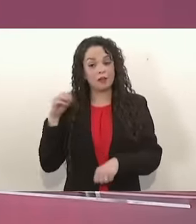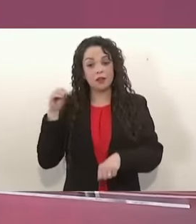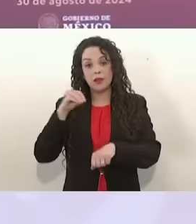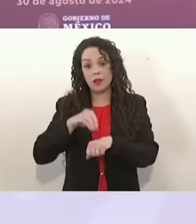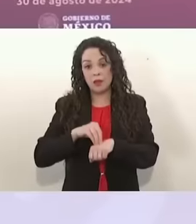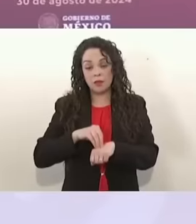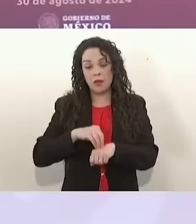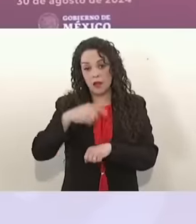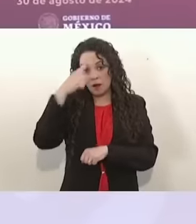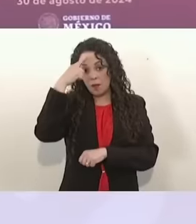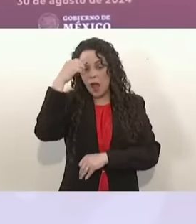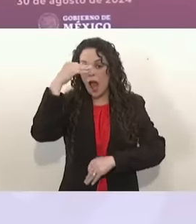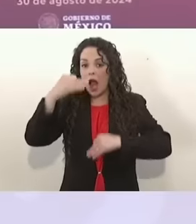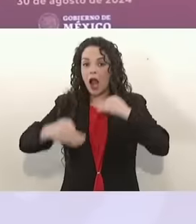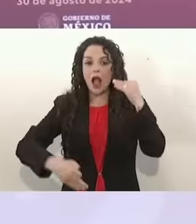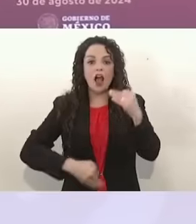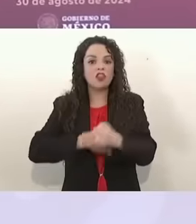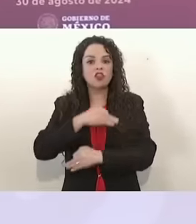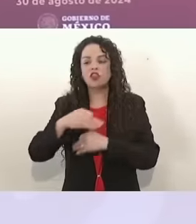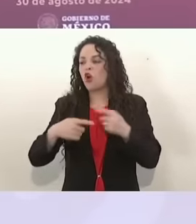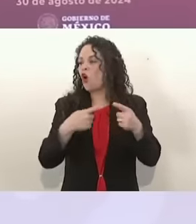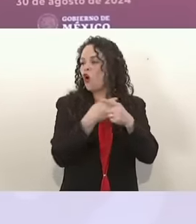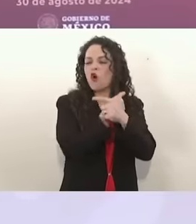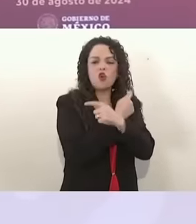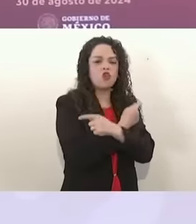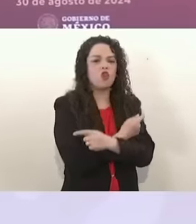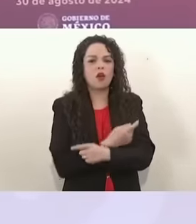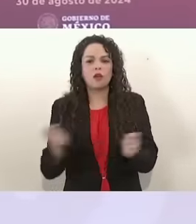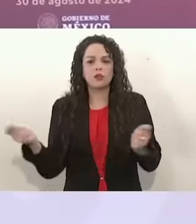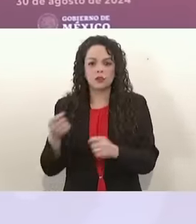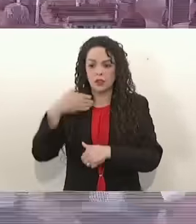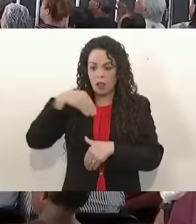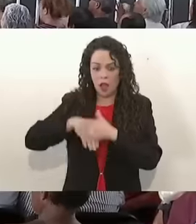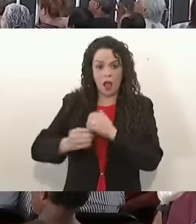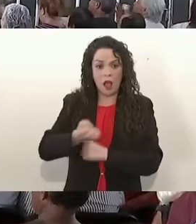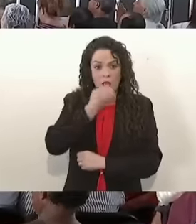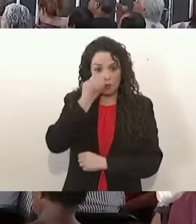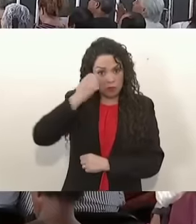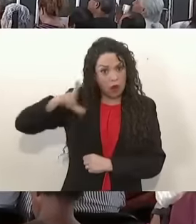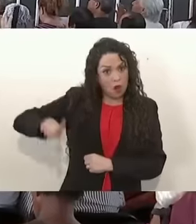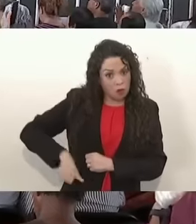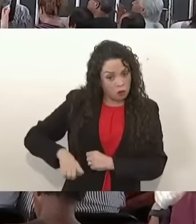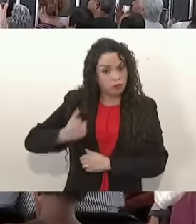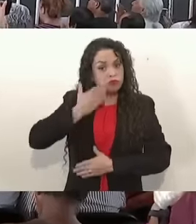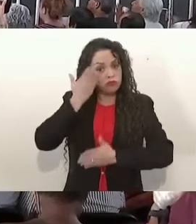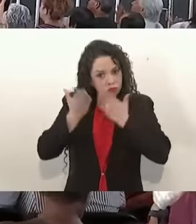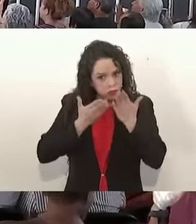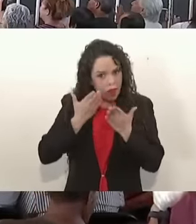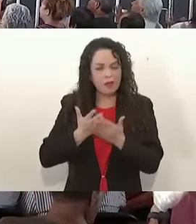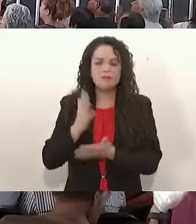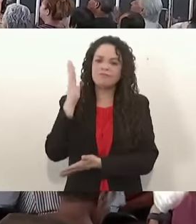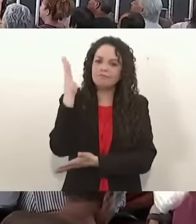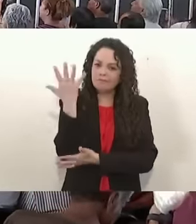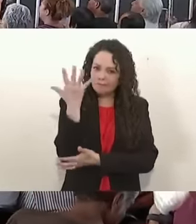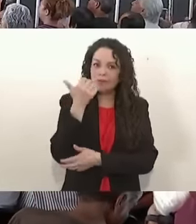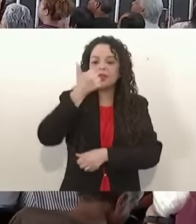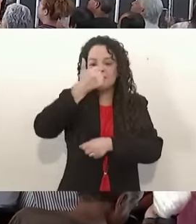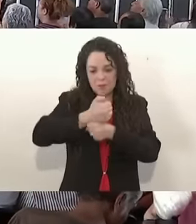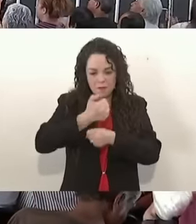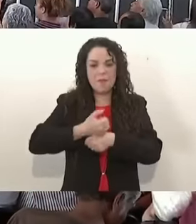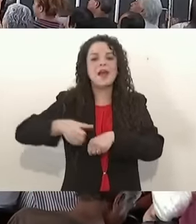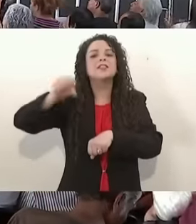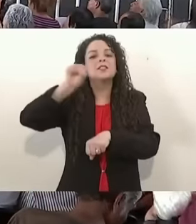todas, todos los niños y niñas que van a escuela pública, preescolar, primaria y secundaria. Porque